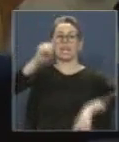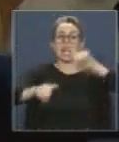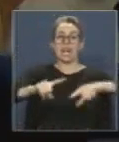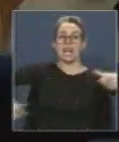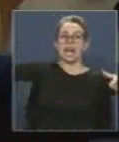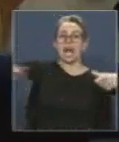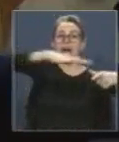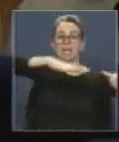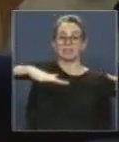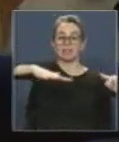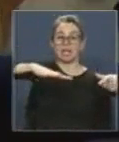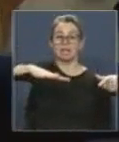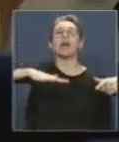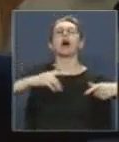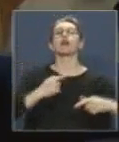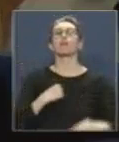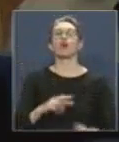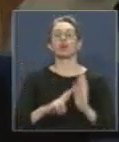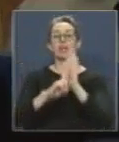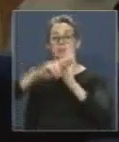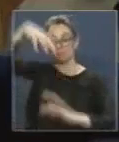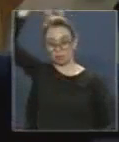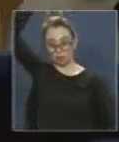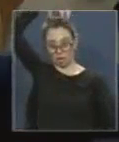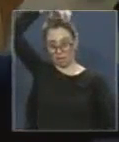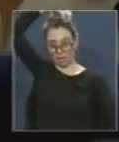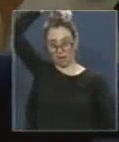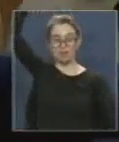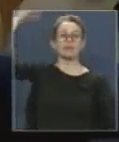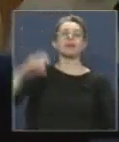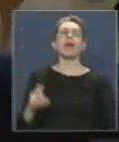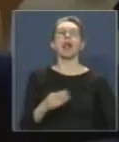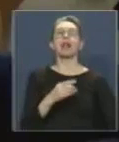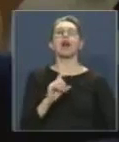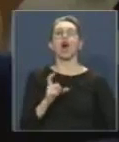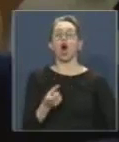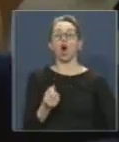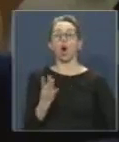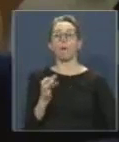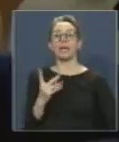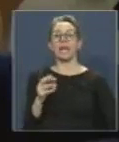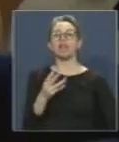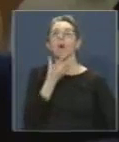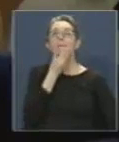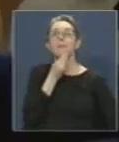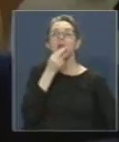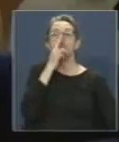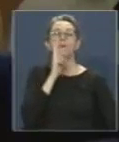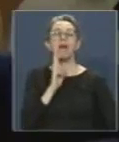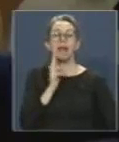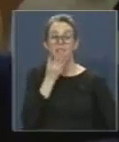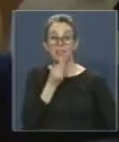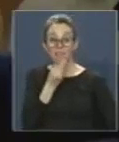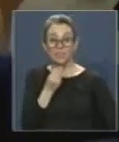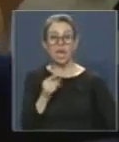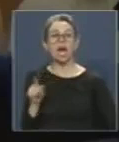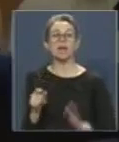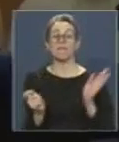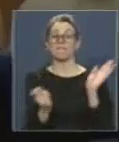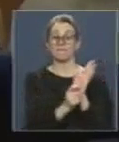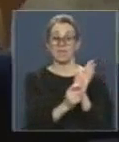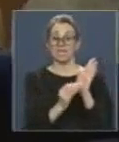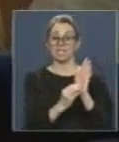provincias en nombre de su majestad y del gobernador pedro de valdivia sin embargo las fechas de establecido un tanto convencionalmente